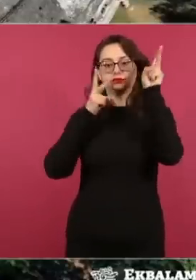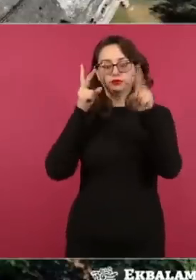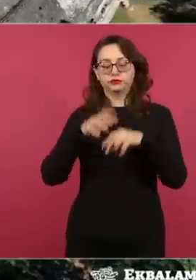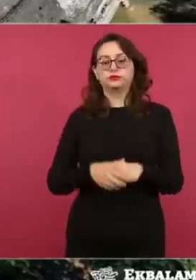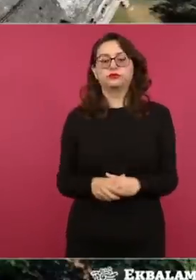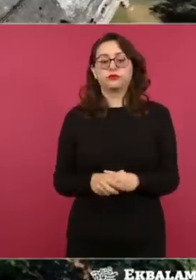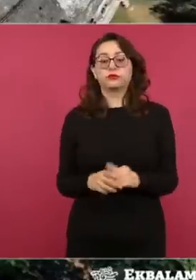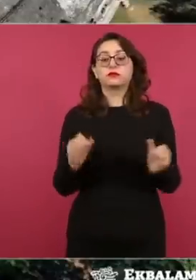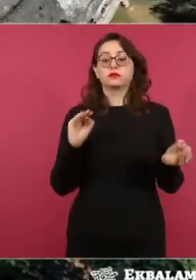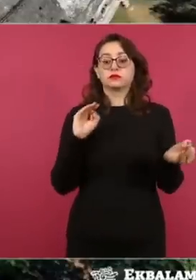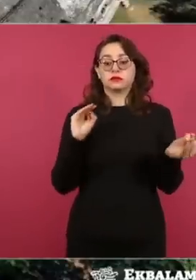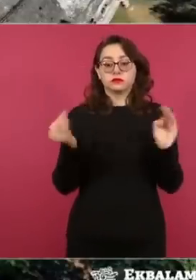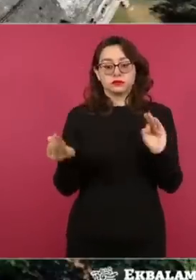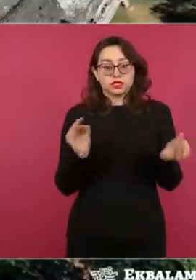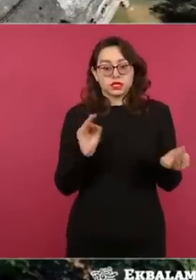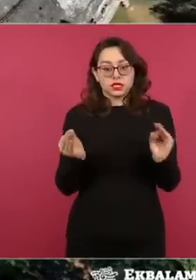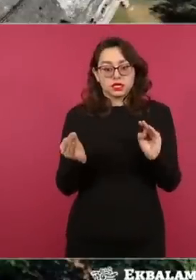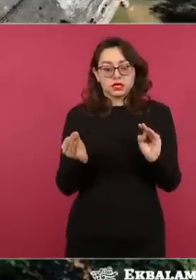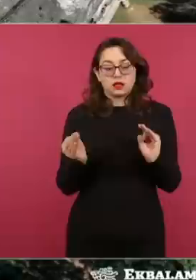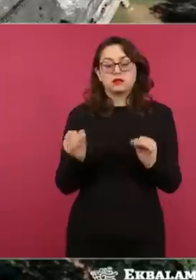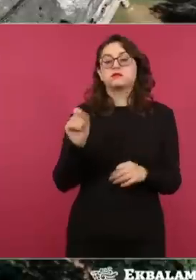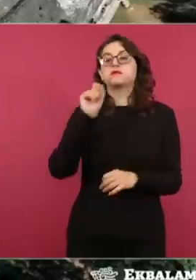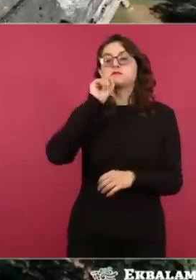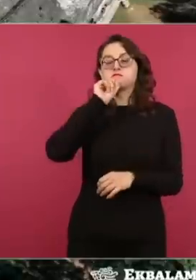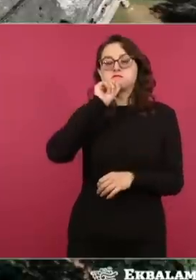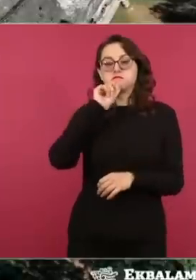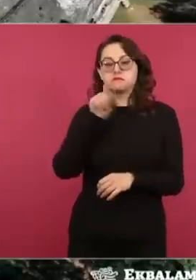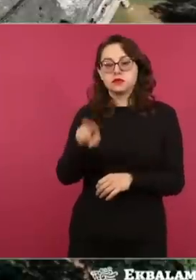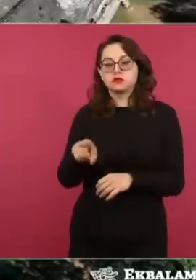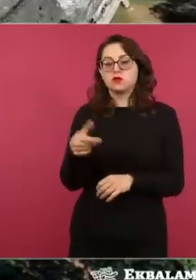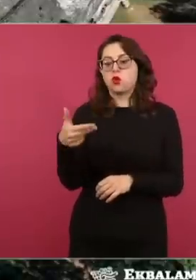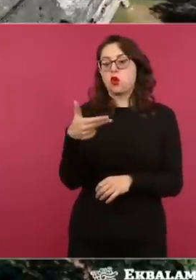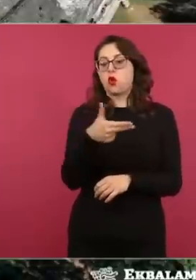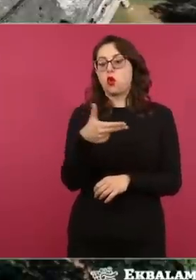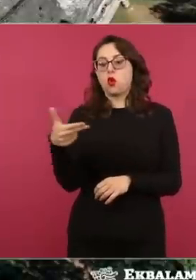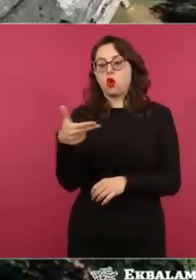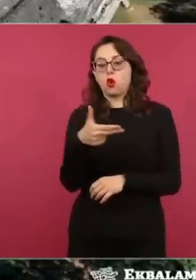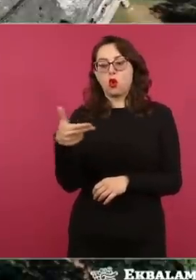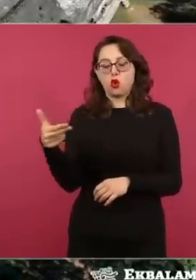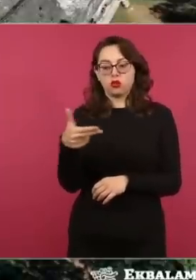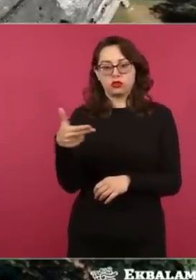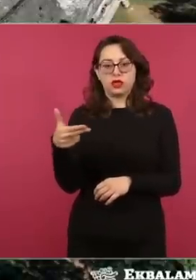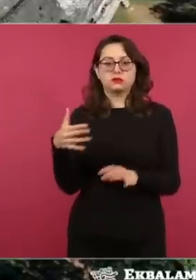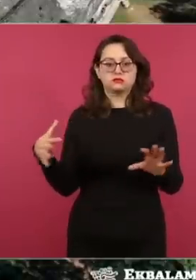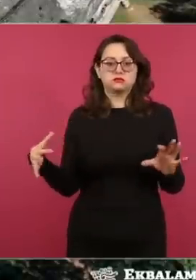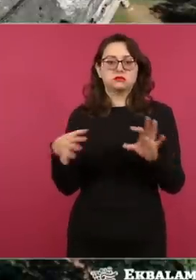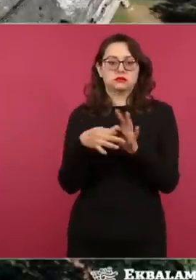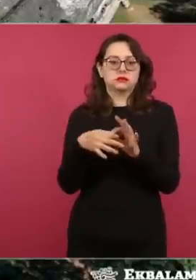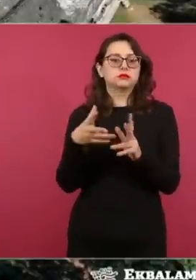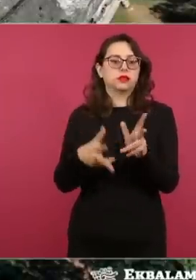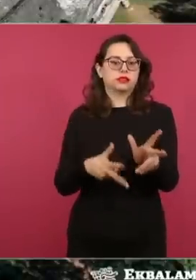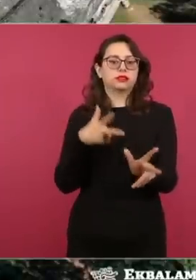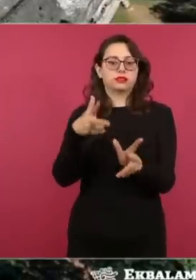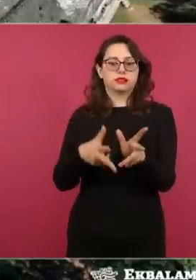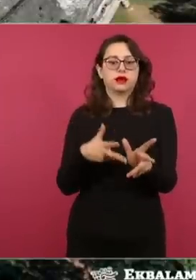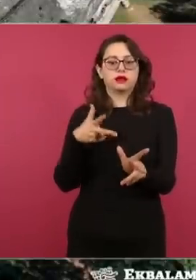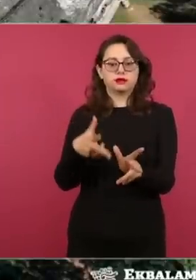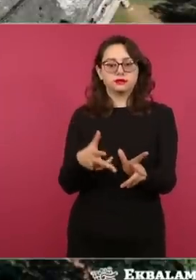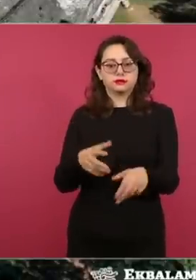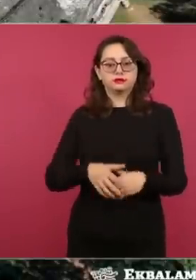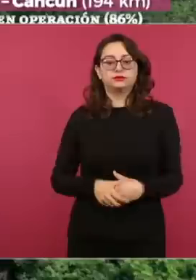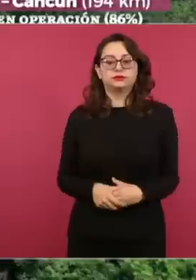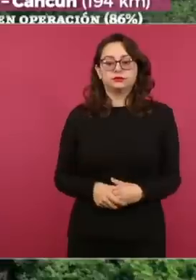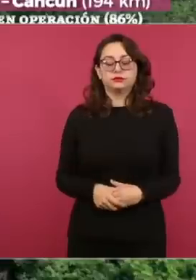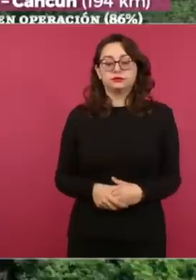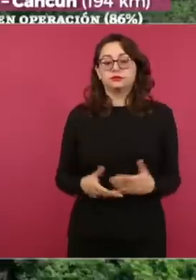la secretaría de la defensa nacional se encuentra construyendo un hotel de la marca tren maya en general